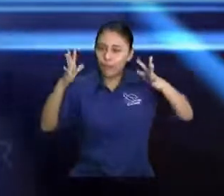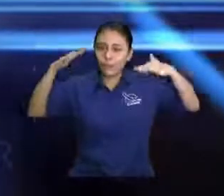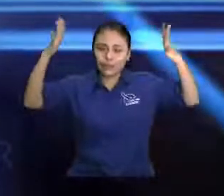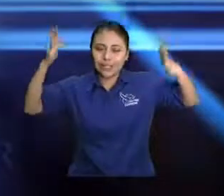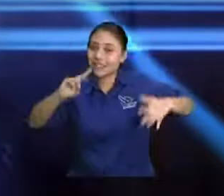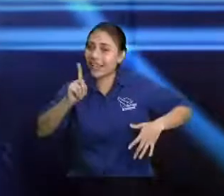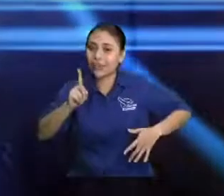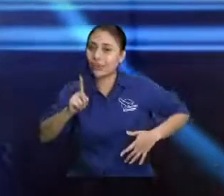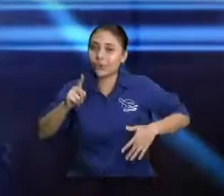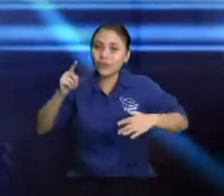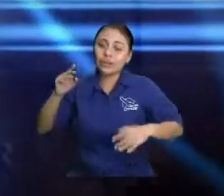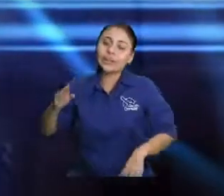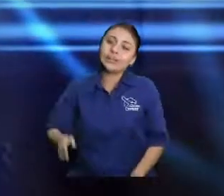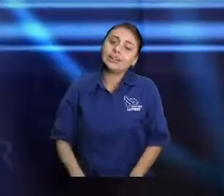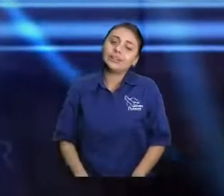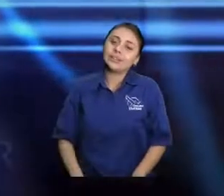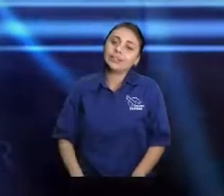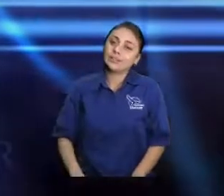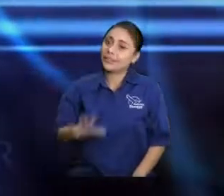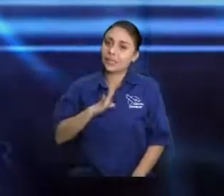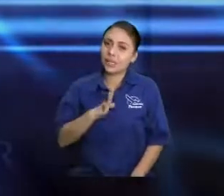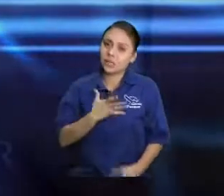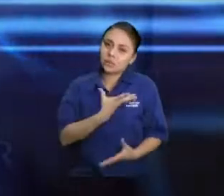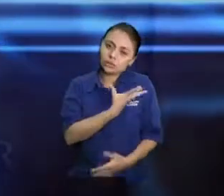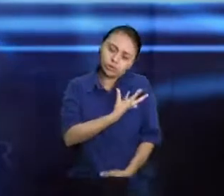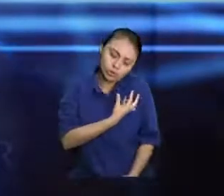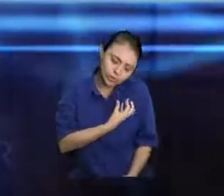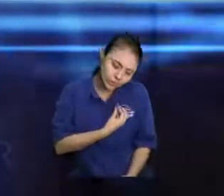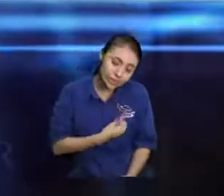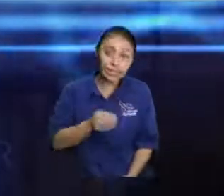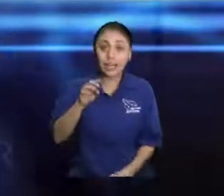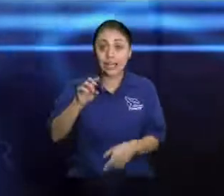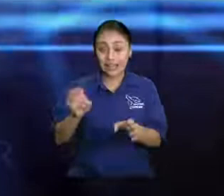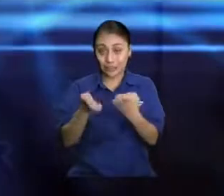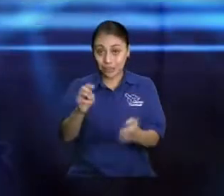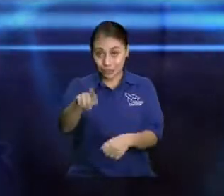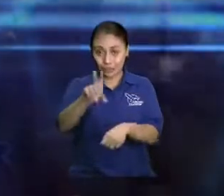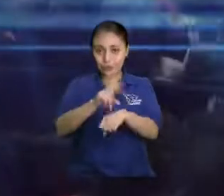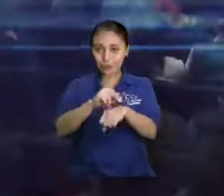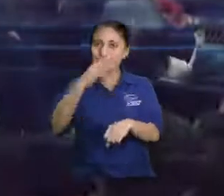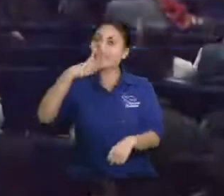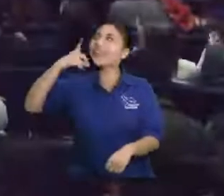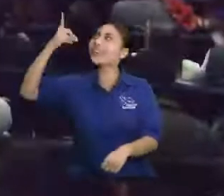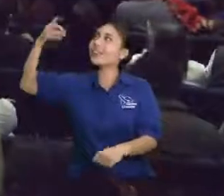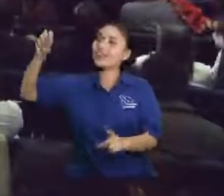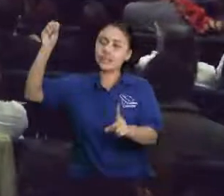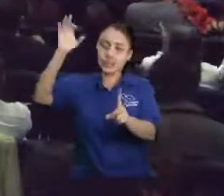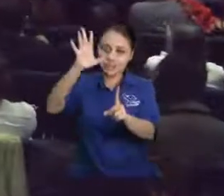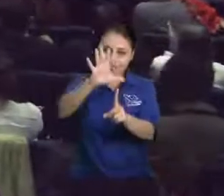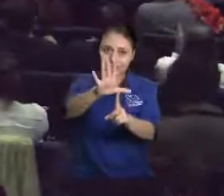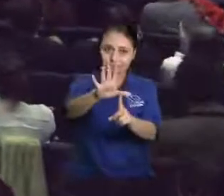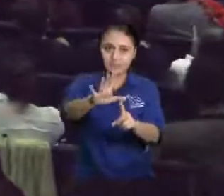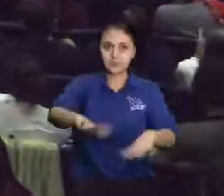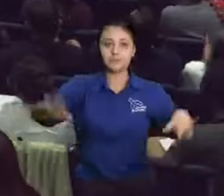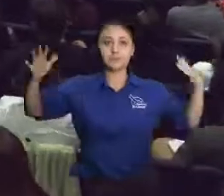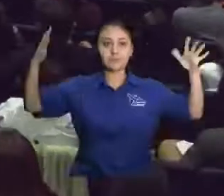ella tristeza. Déjate enriquecer a través de la bendición de Jehová.